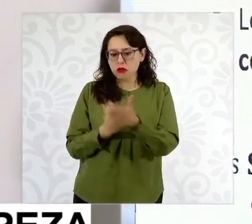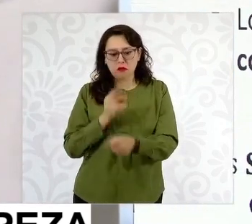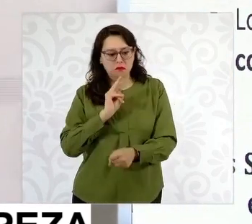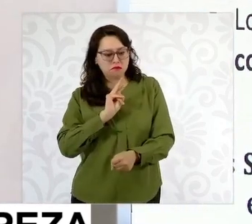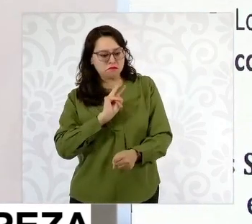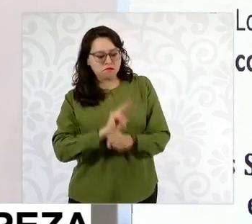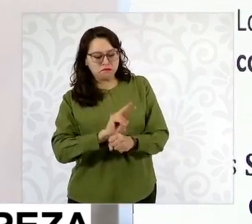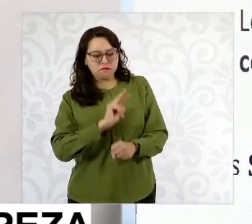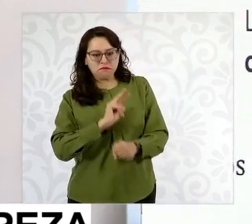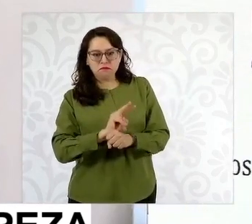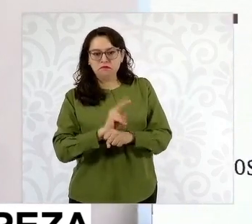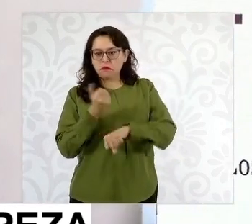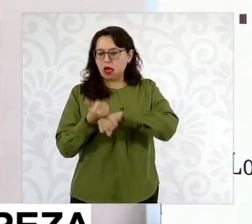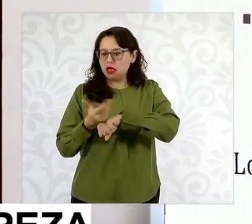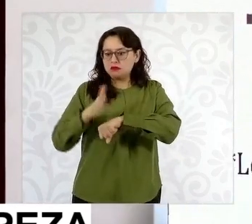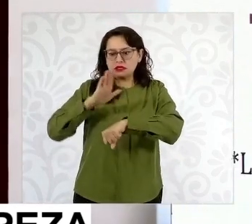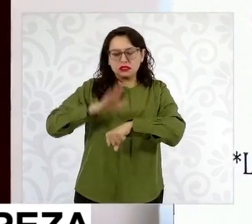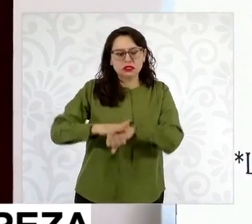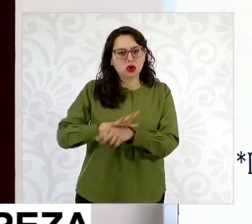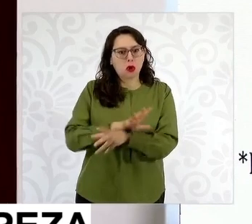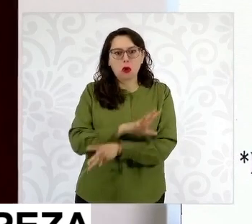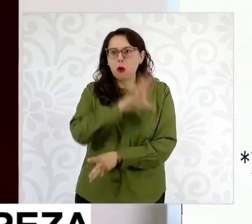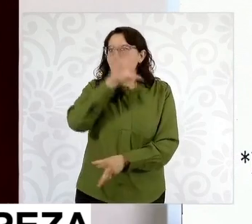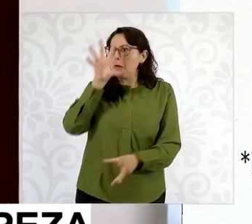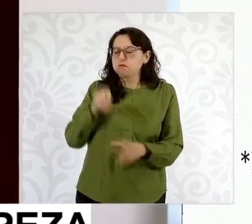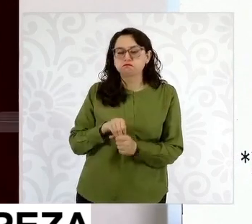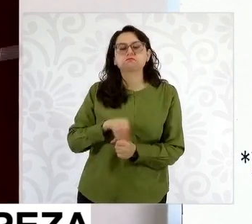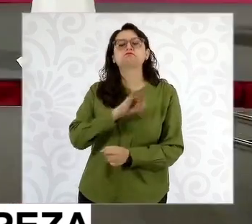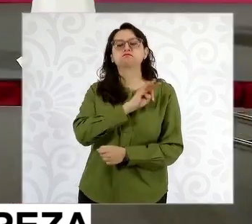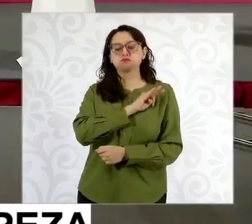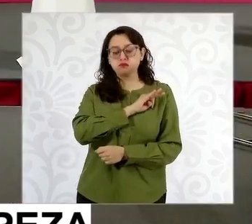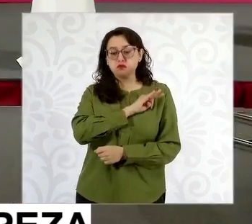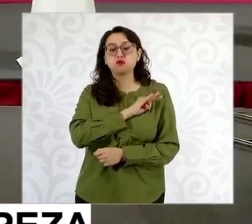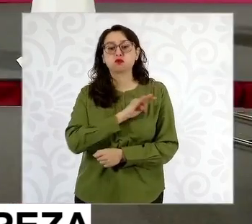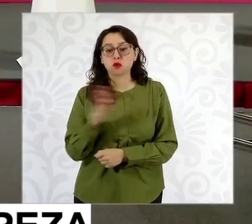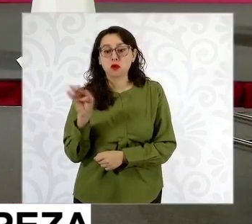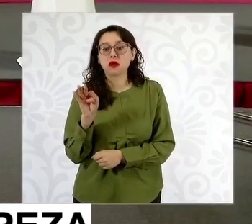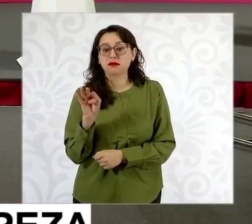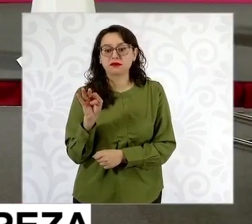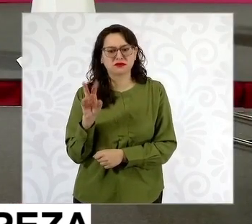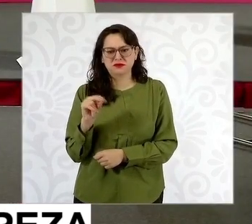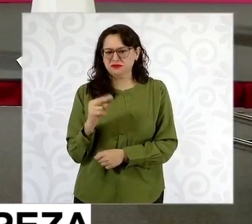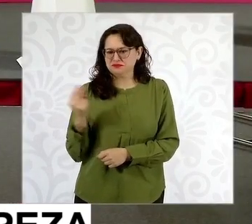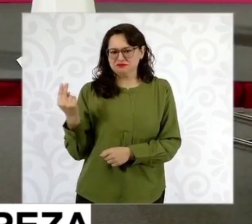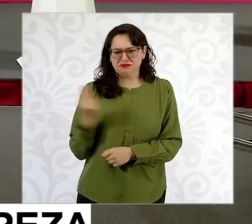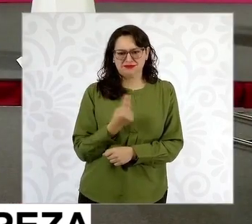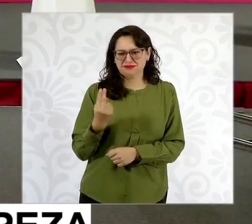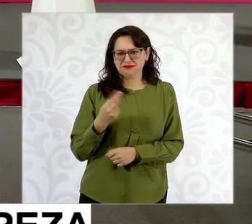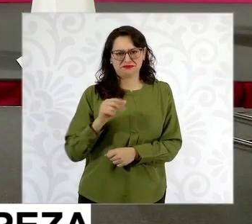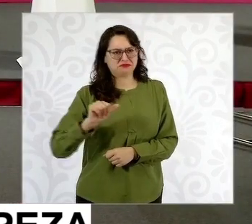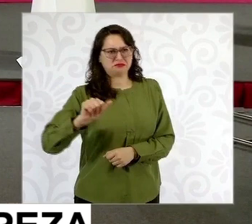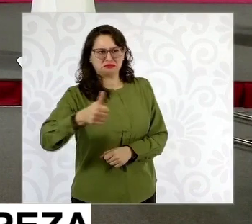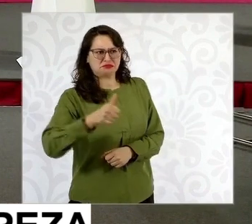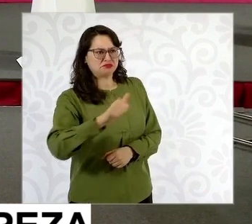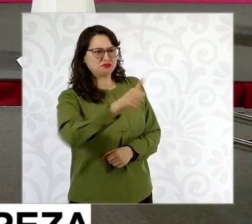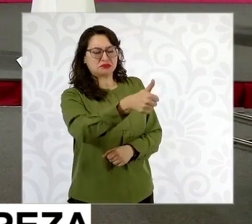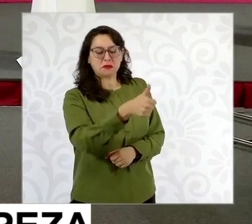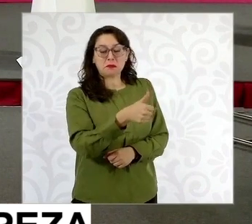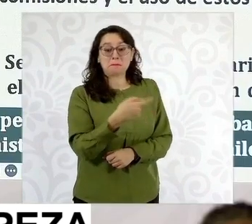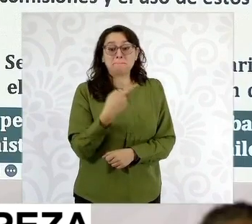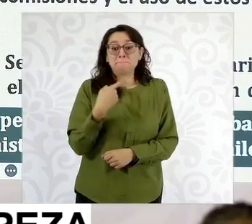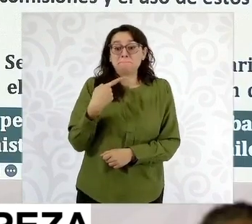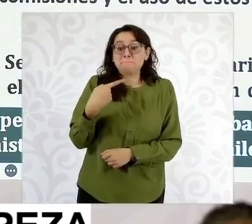la administración de los recursos a los desarrolladores. Sin embargo, el Consejo de Administración